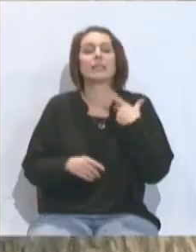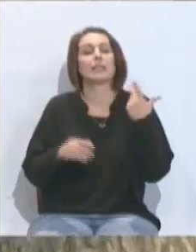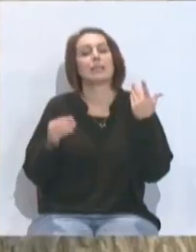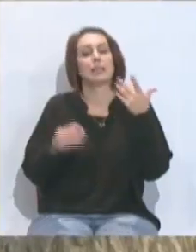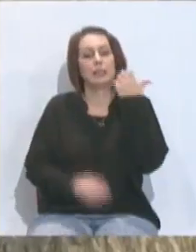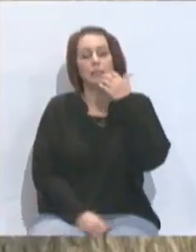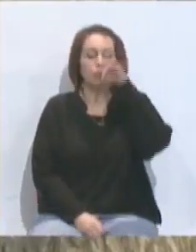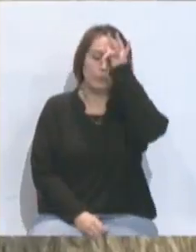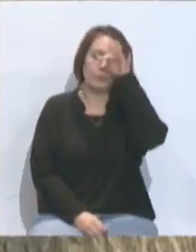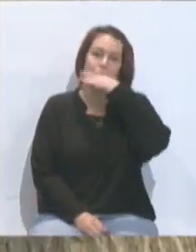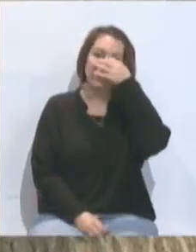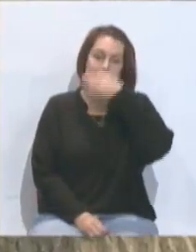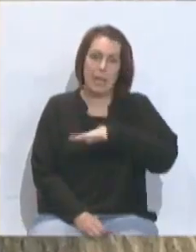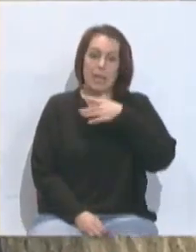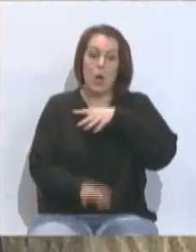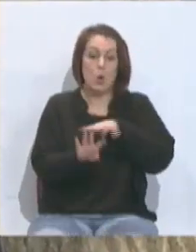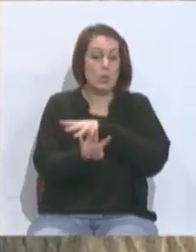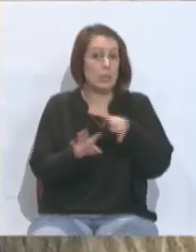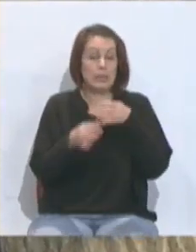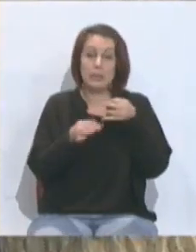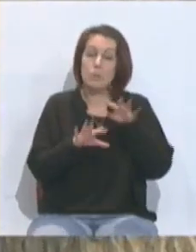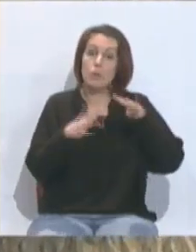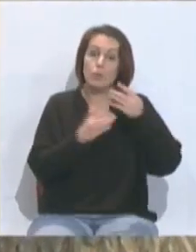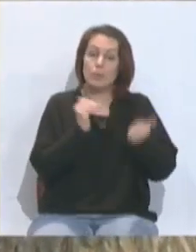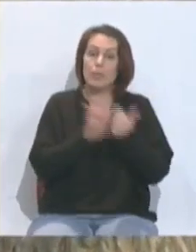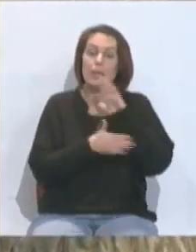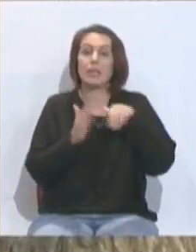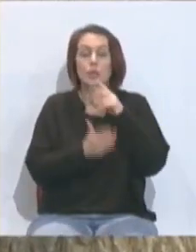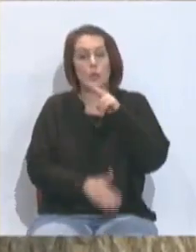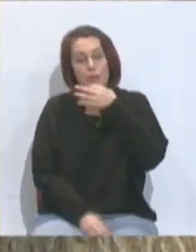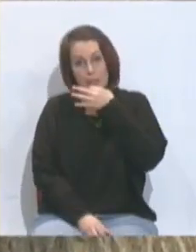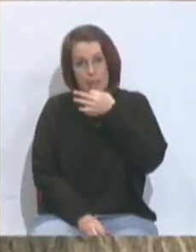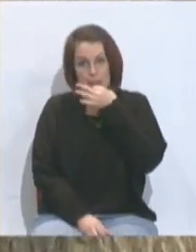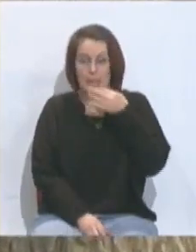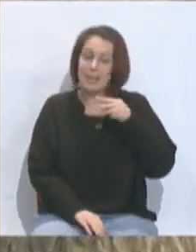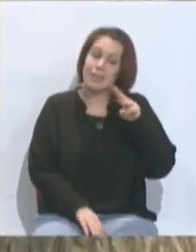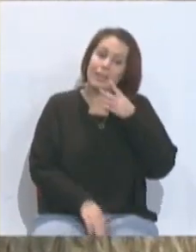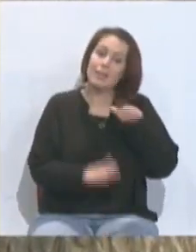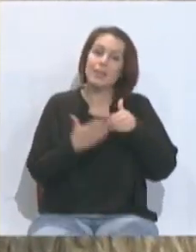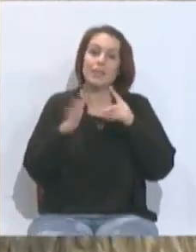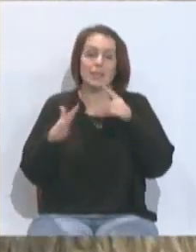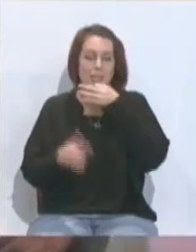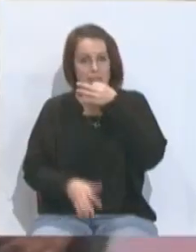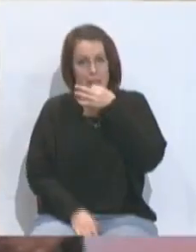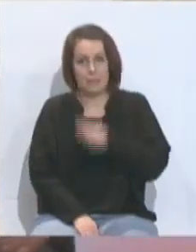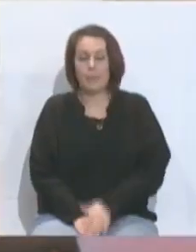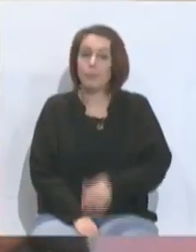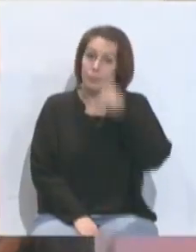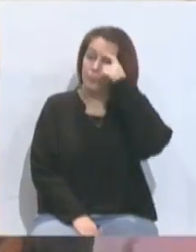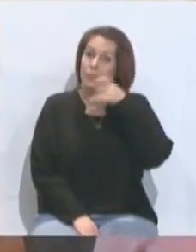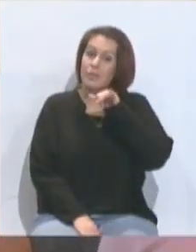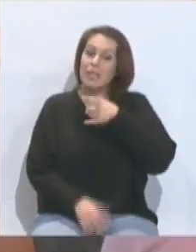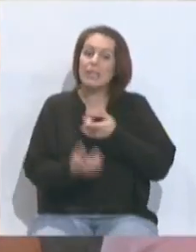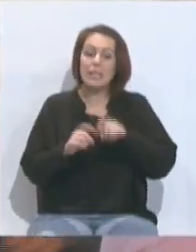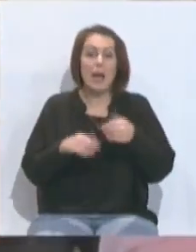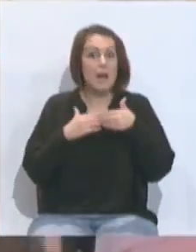domingo en Chiclana. El horario en todos los casos es de 9 de la mañana a 2 de la tarde y de 3 a 6 de la tarde. Recordar que tienen